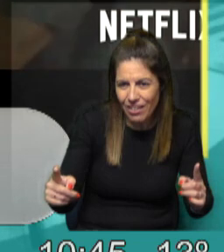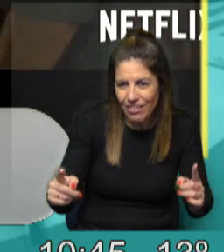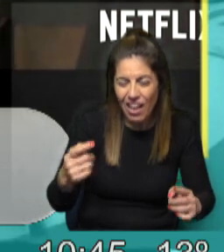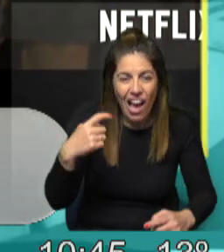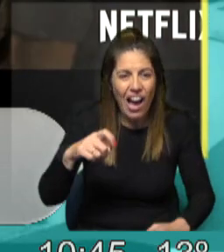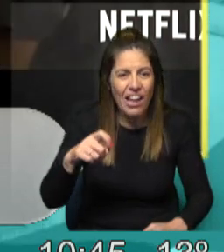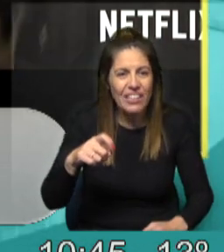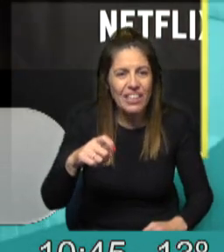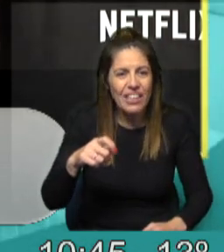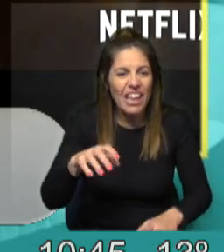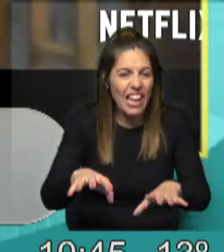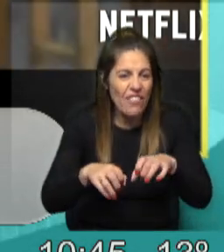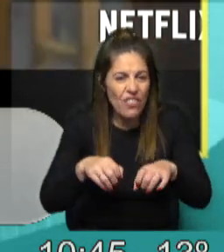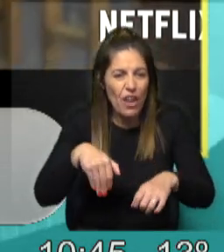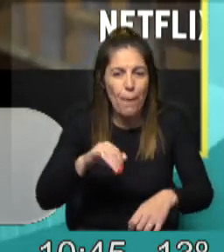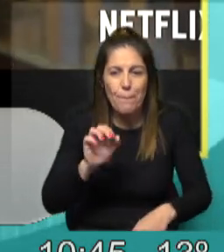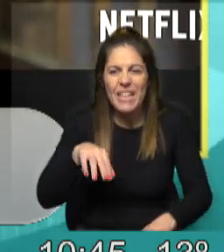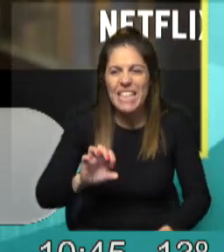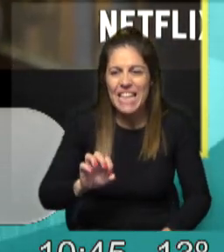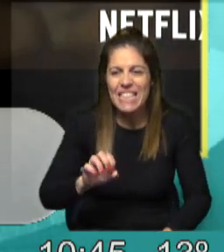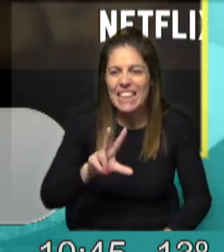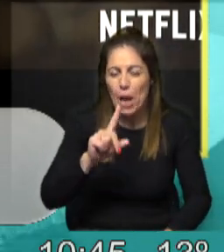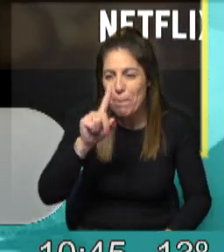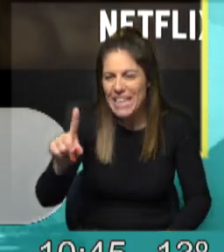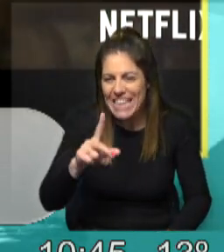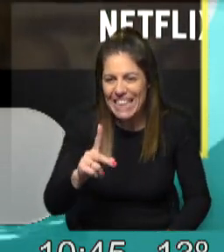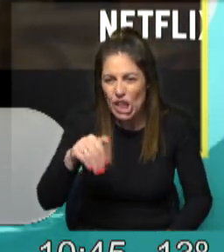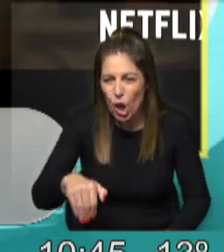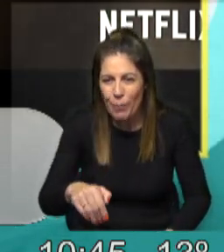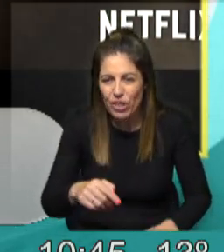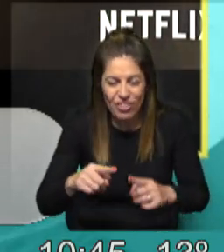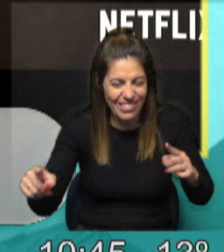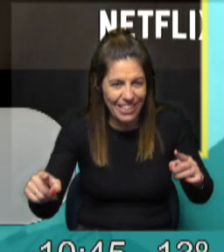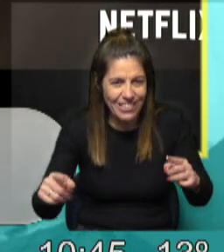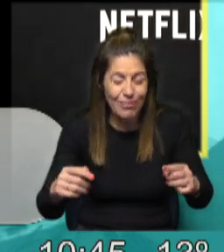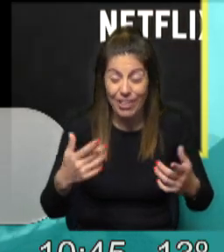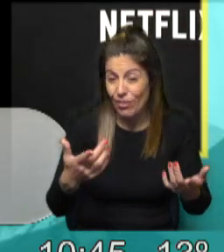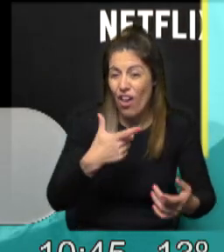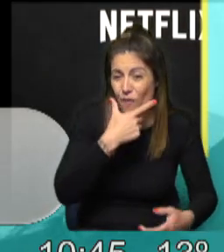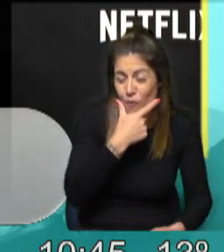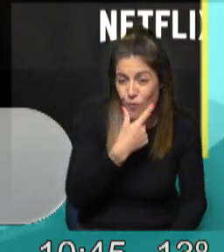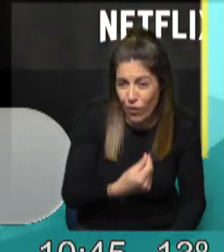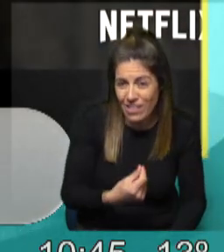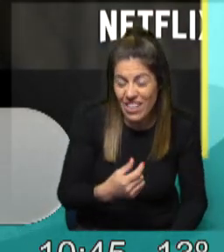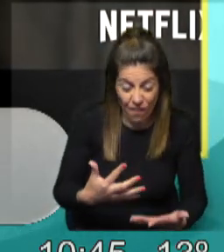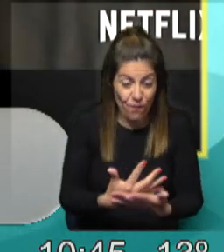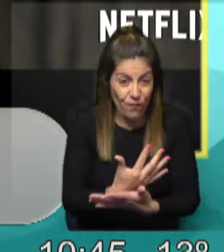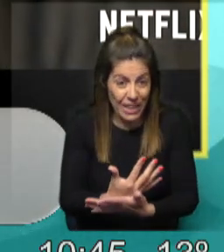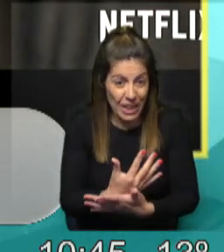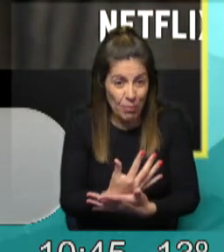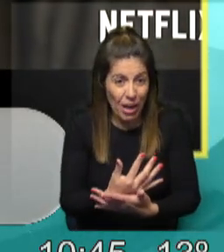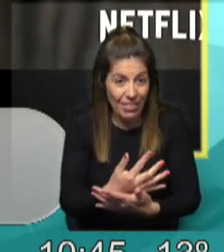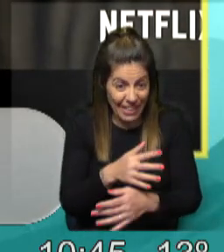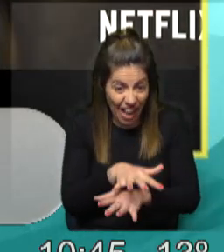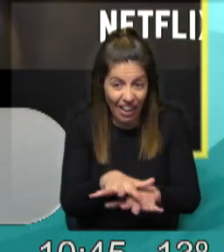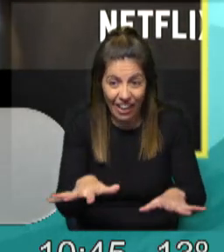Alguien que vive en Minas Gerais, que nunca fue, que está a 3.000 kilómetros. Y bueno, es muy fácil ser víctima de estas redes.